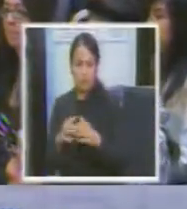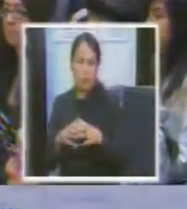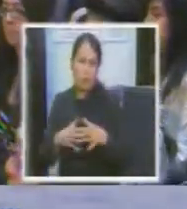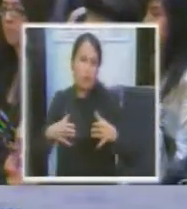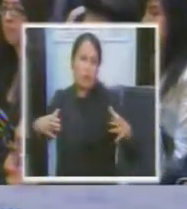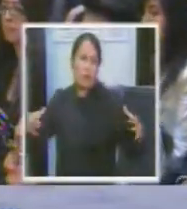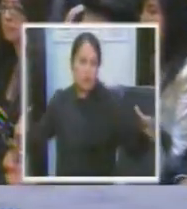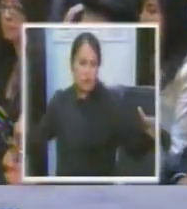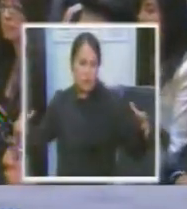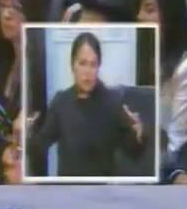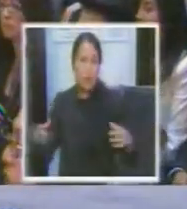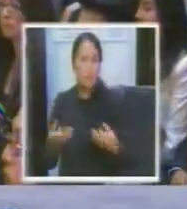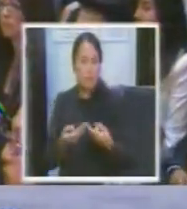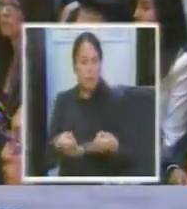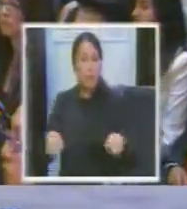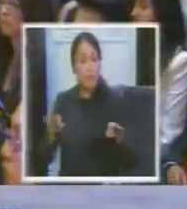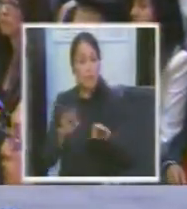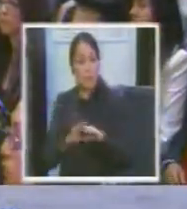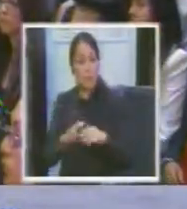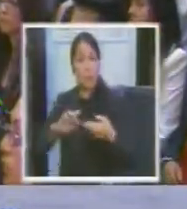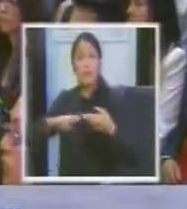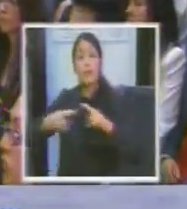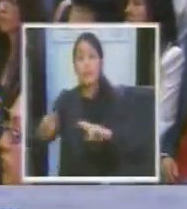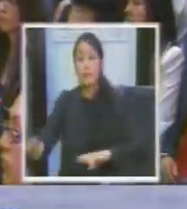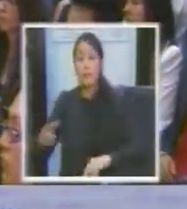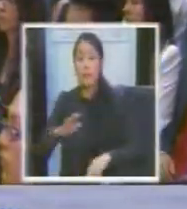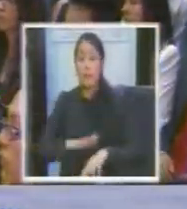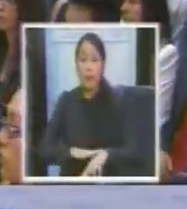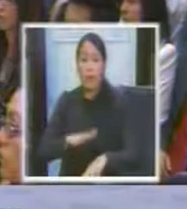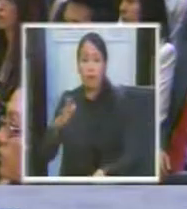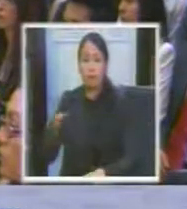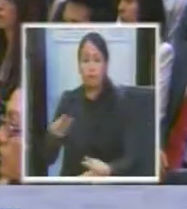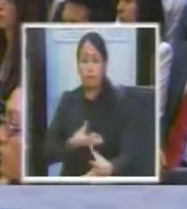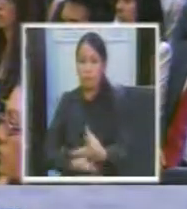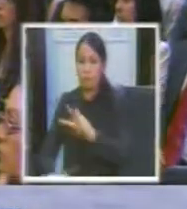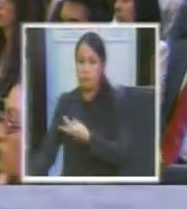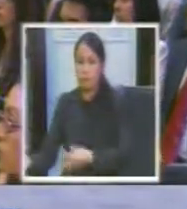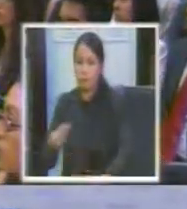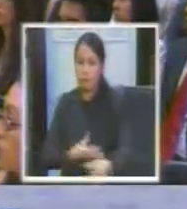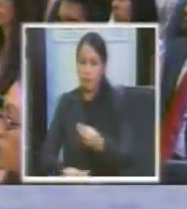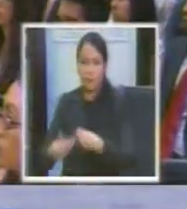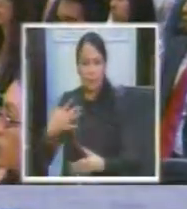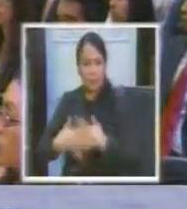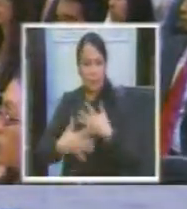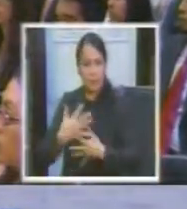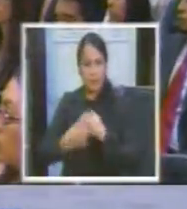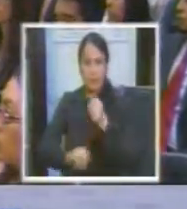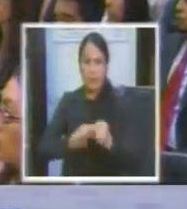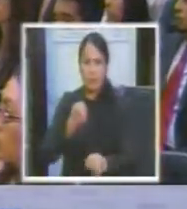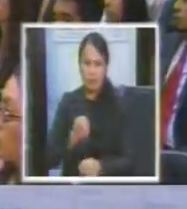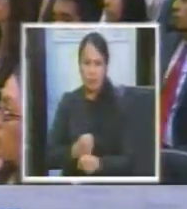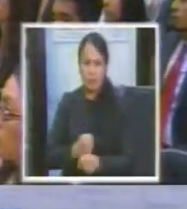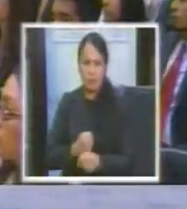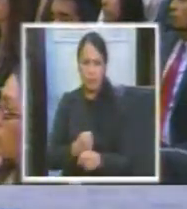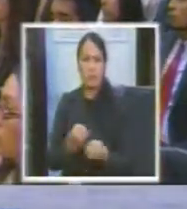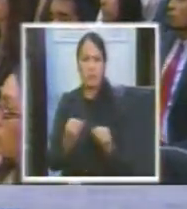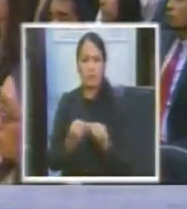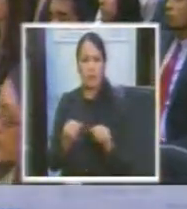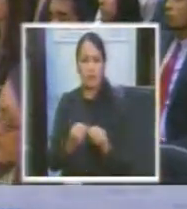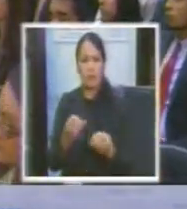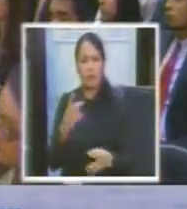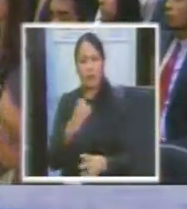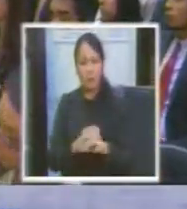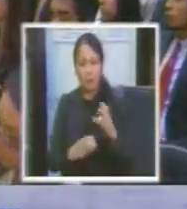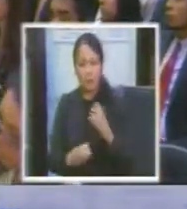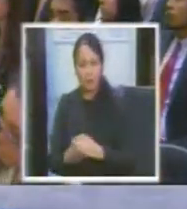importante. De hecho, es la relación más dinámica que México ha tenido estos 15 años. Las